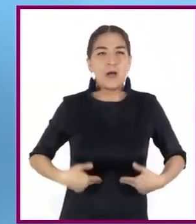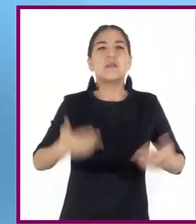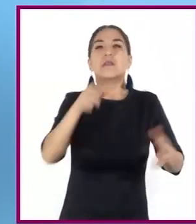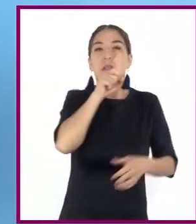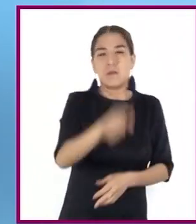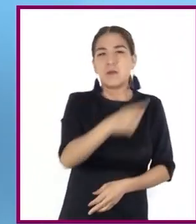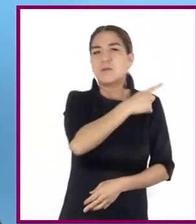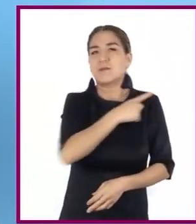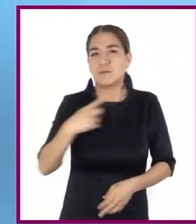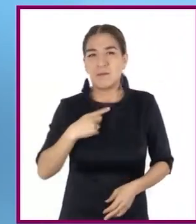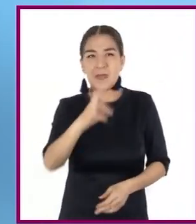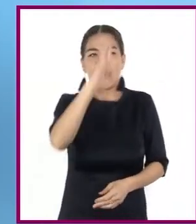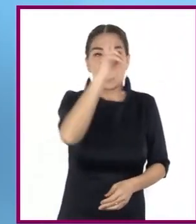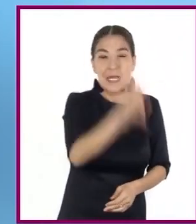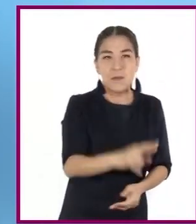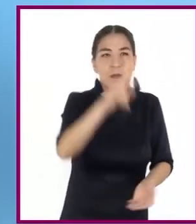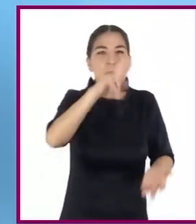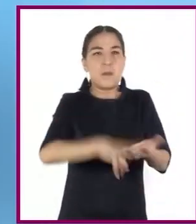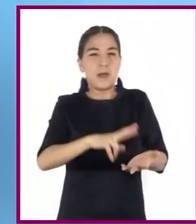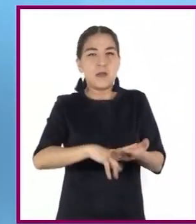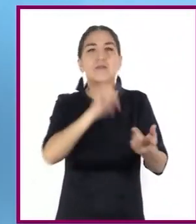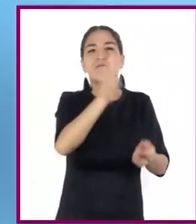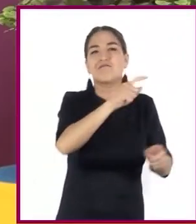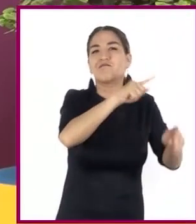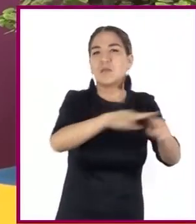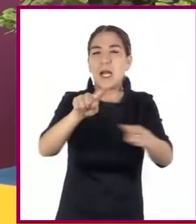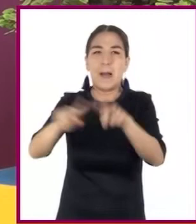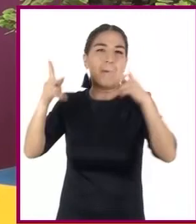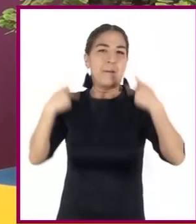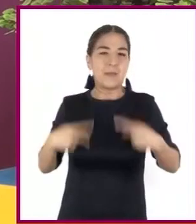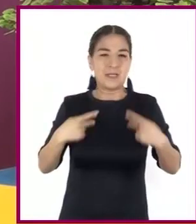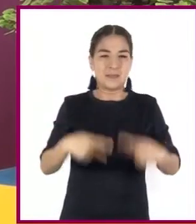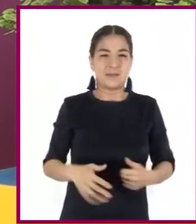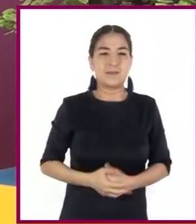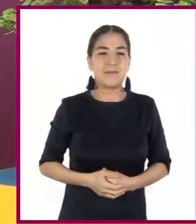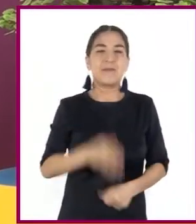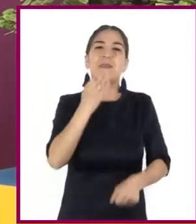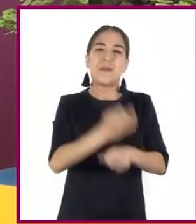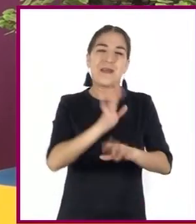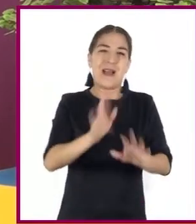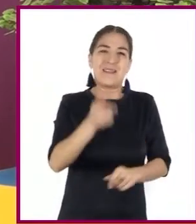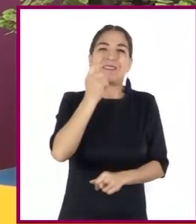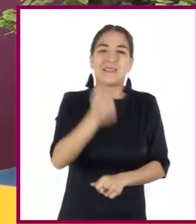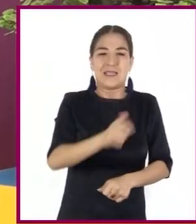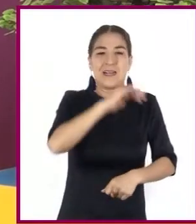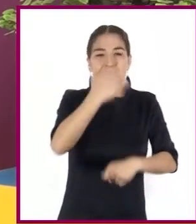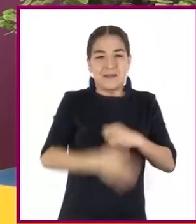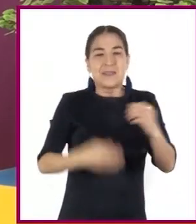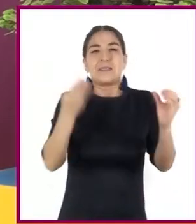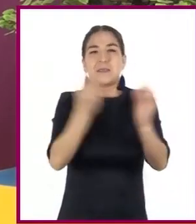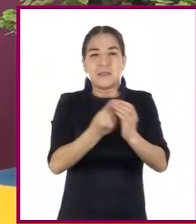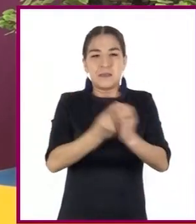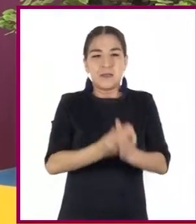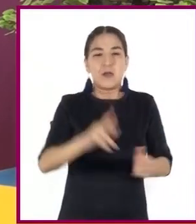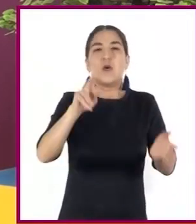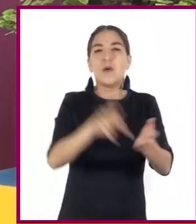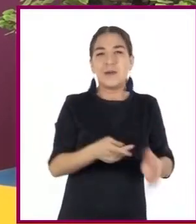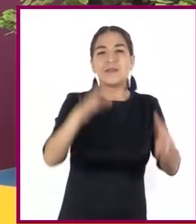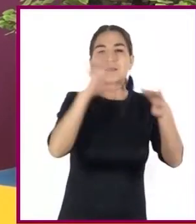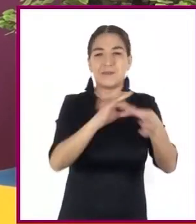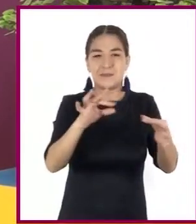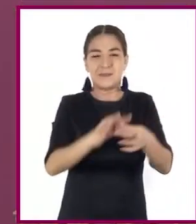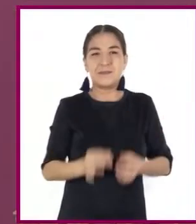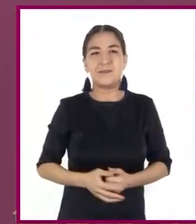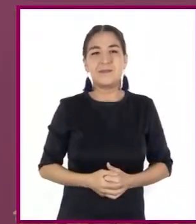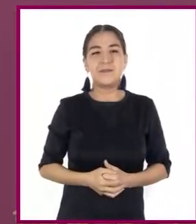el respeto y valoración por la diversidad. Estamos por concluir la sesión, así que hagamos una breve